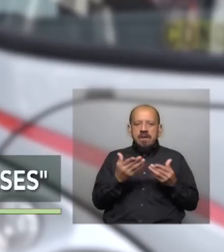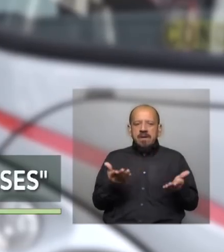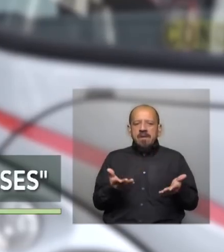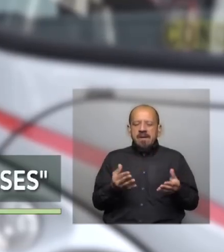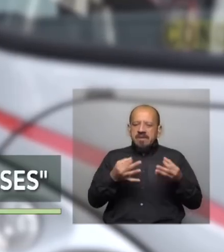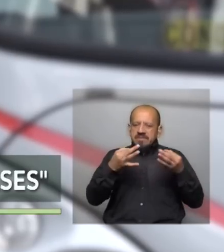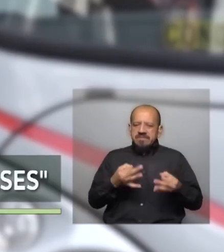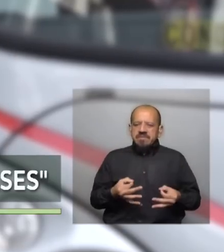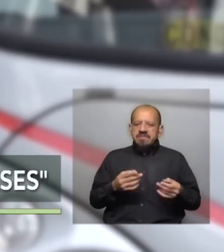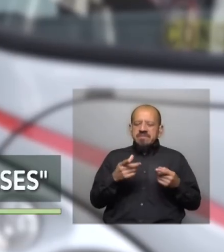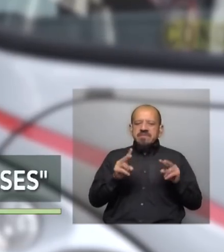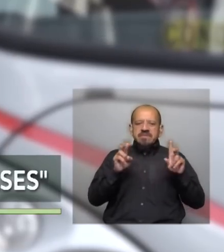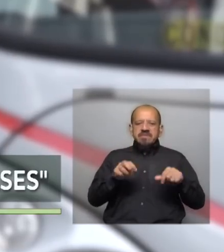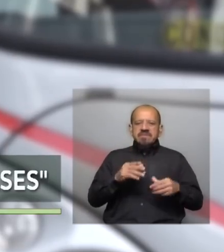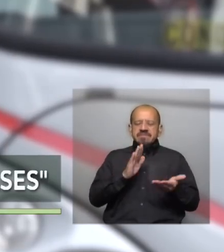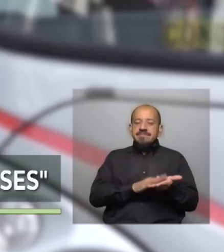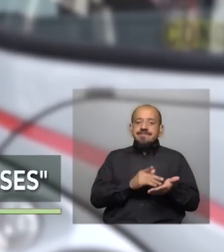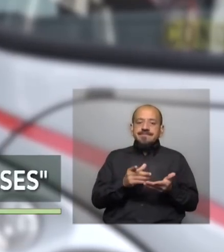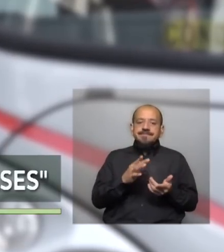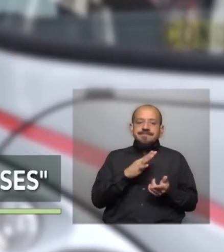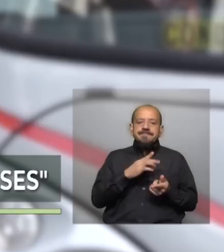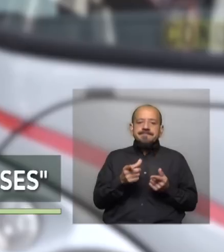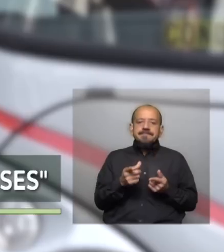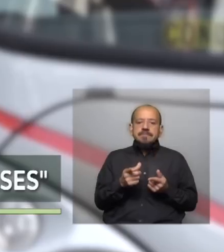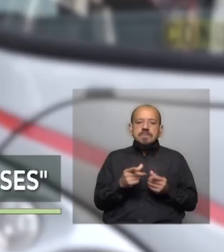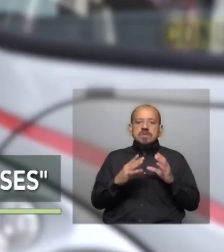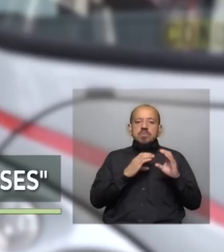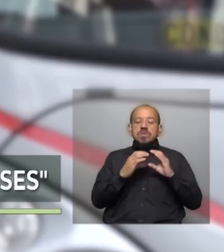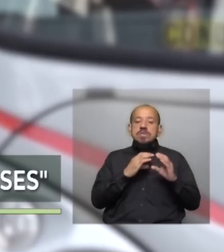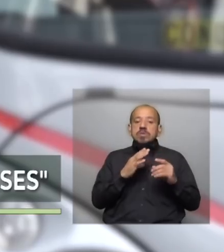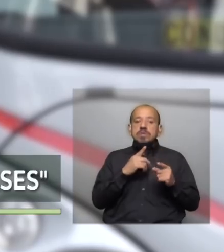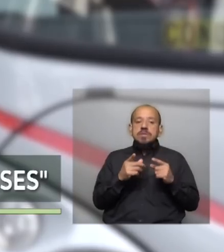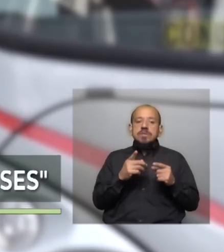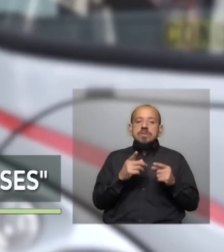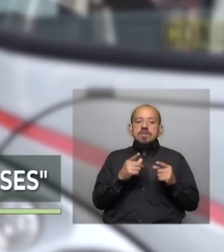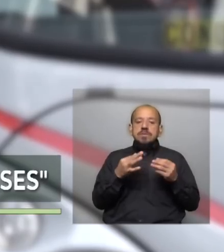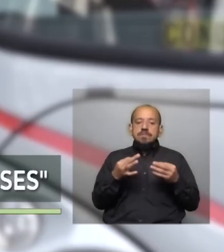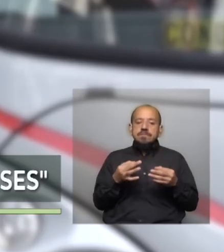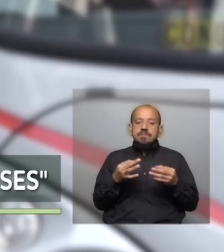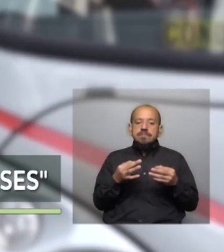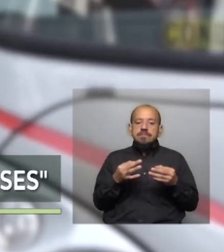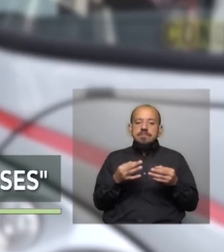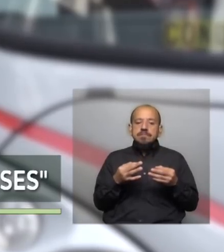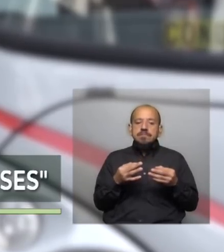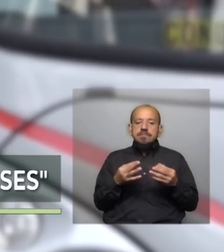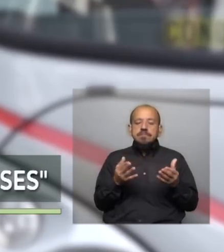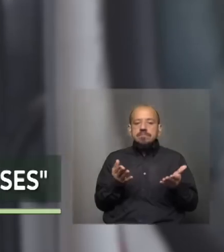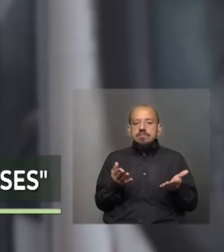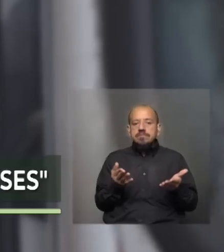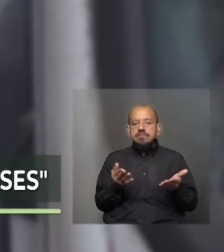confirmación es que cuando el tema se coloca arriba de la mesa y hay un canal de comunicación efectivo bueno